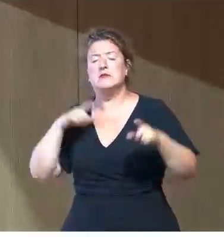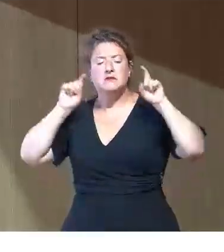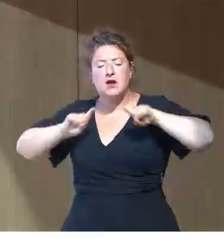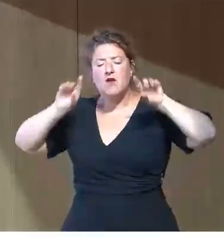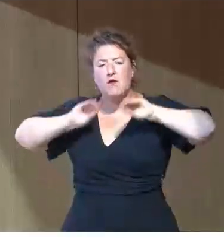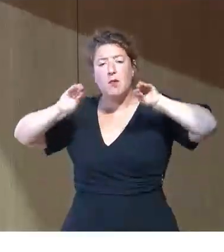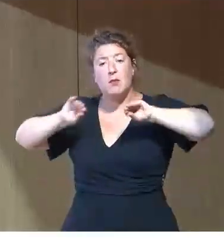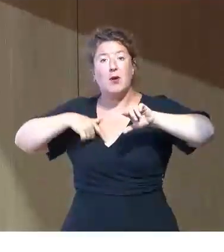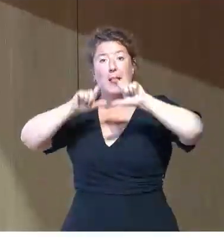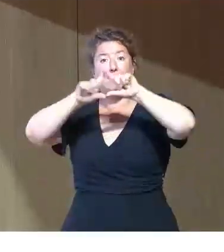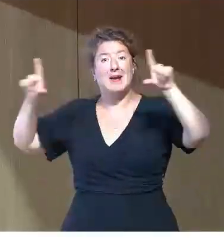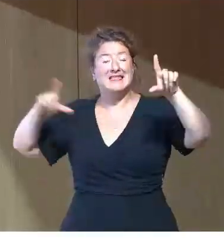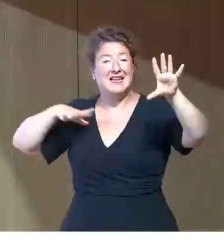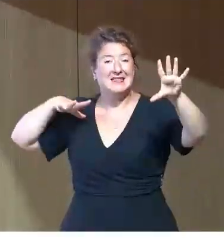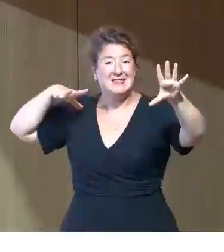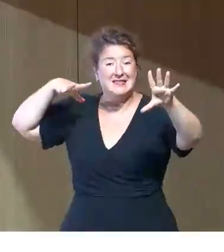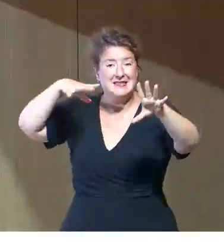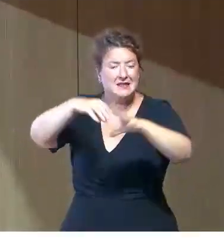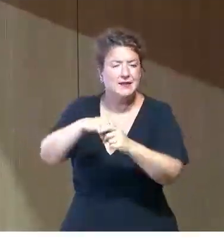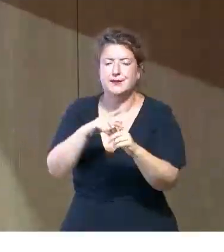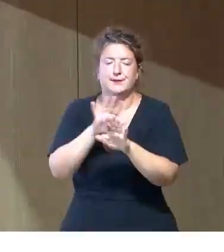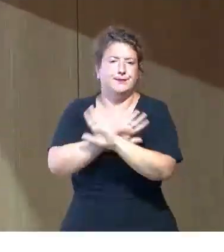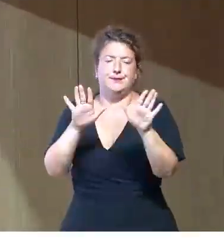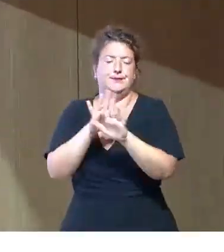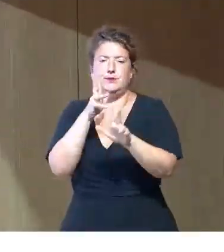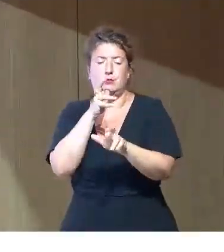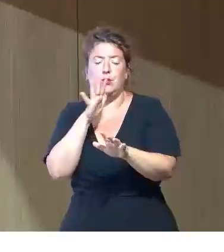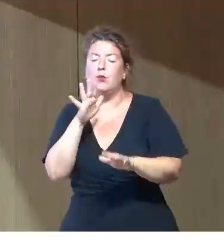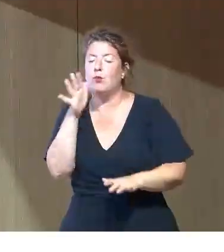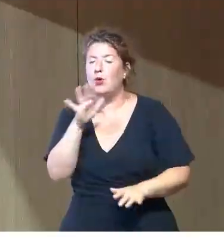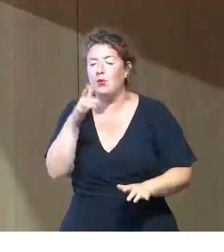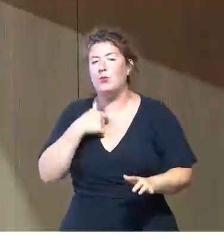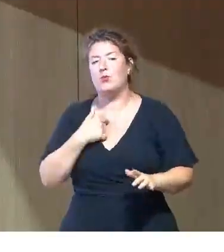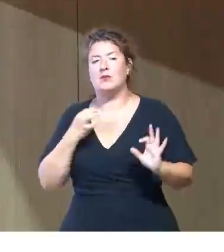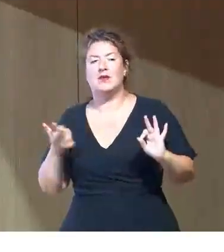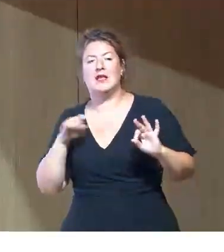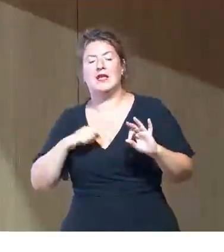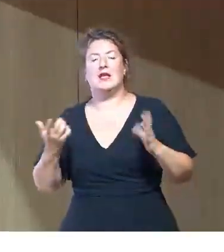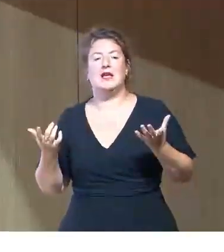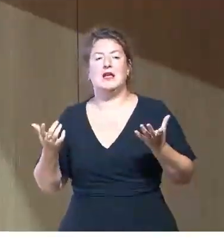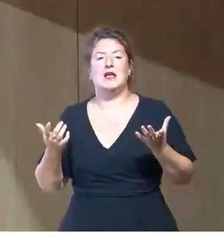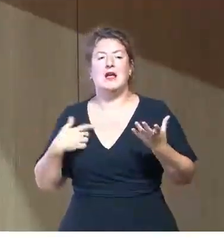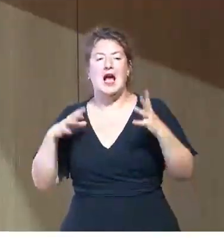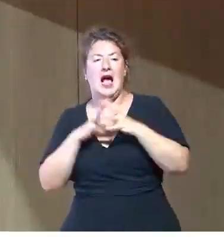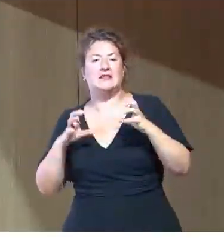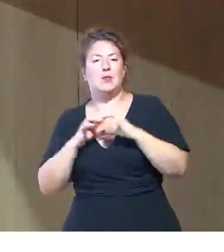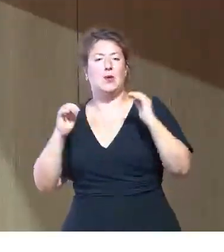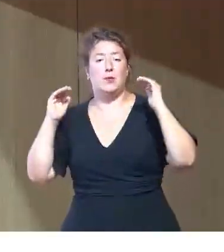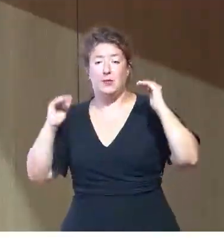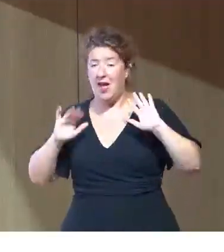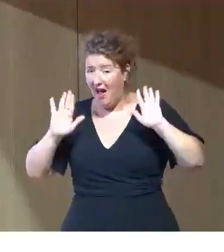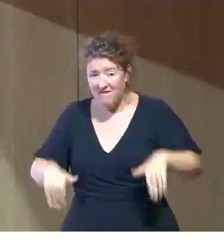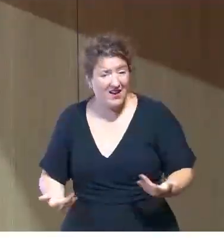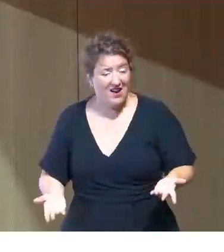precisamente porque no se porque Bueno pues hay una red puede haber una reducción de la producción atendiendo a Pero al final